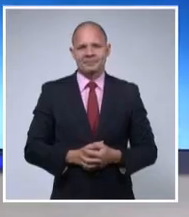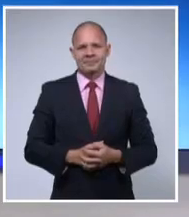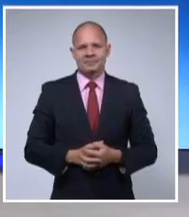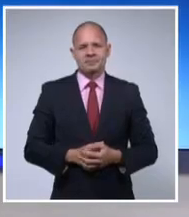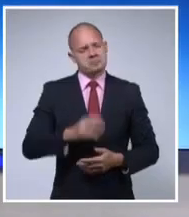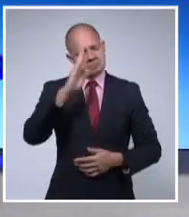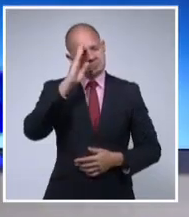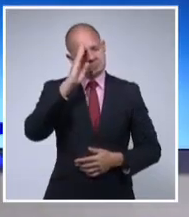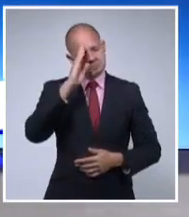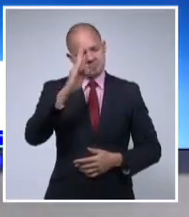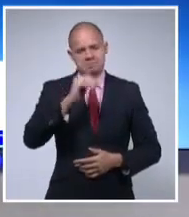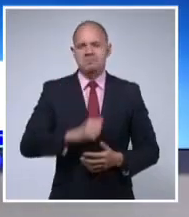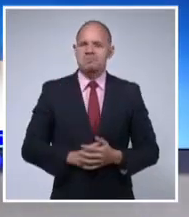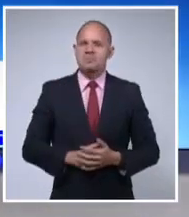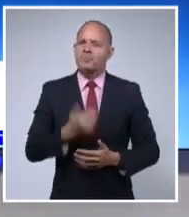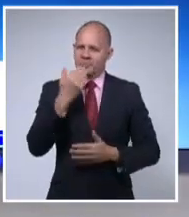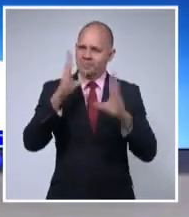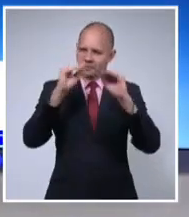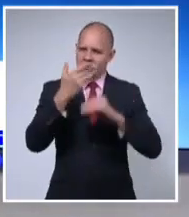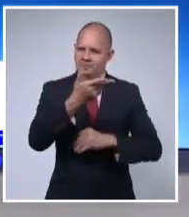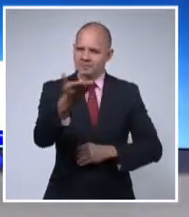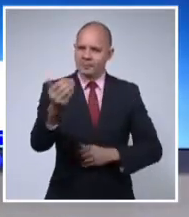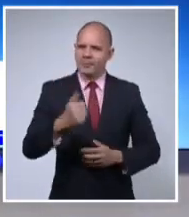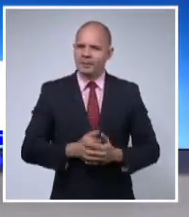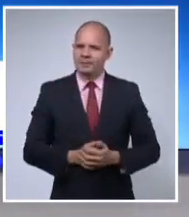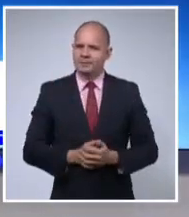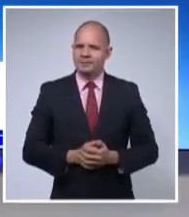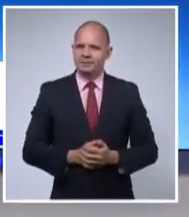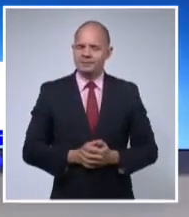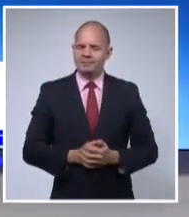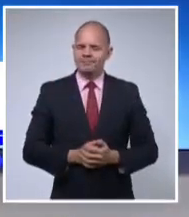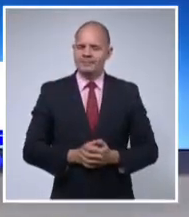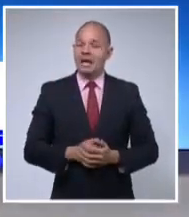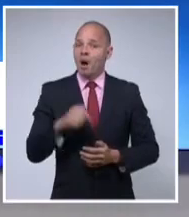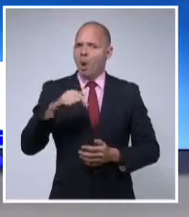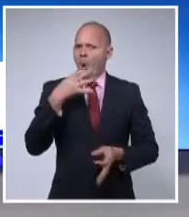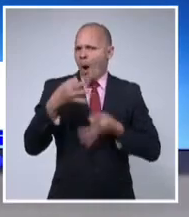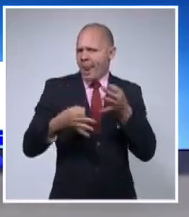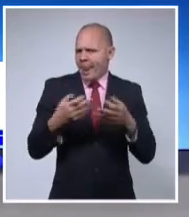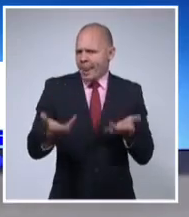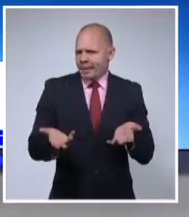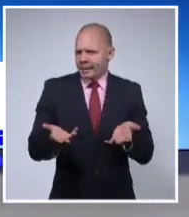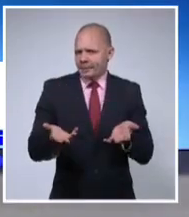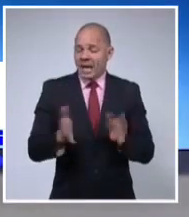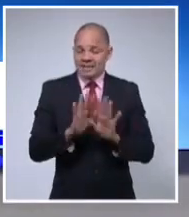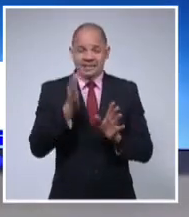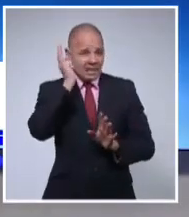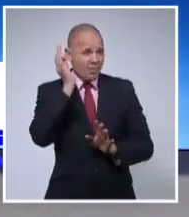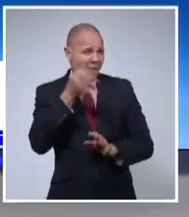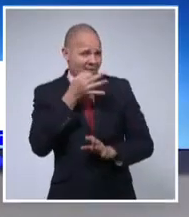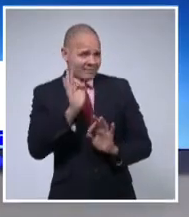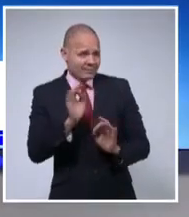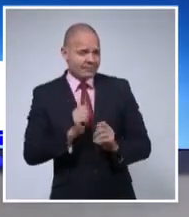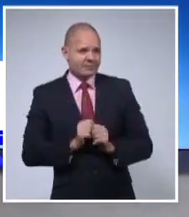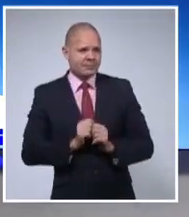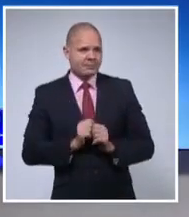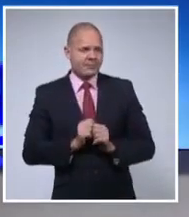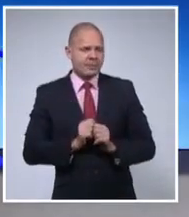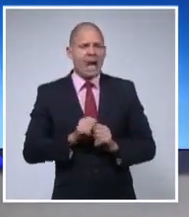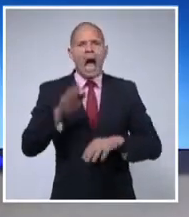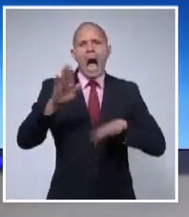Saludos, buenas noches. Hoy quiero hablarles de un fenómeno que cada día es más frecuente, lo decía Añez ahora mismo. Imagino que eso de oír